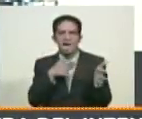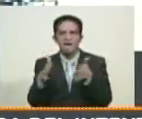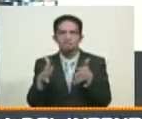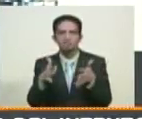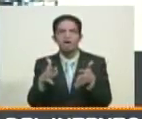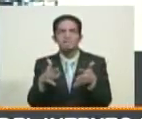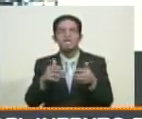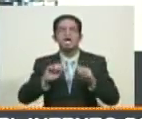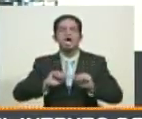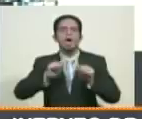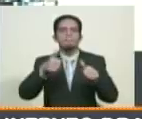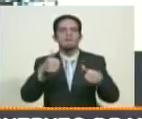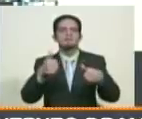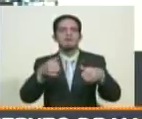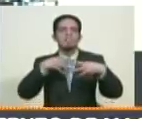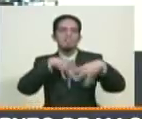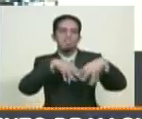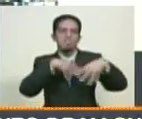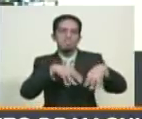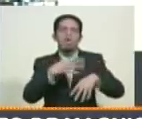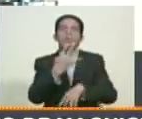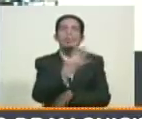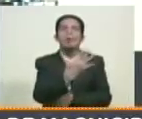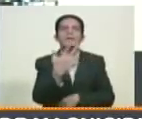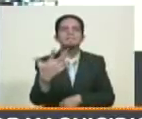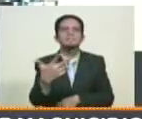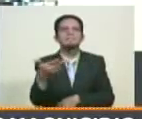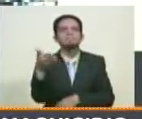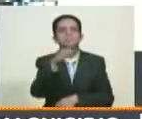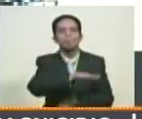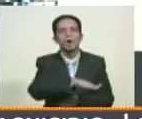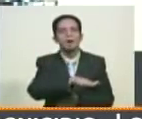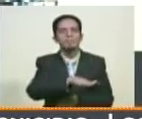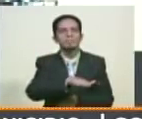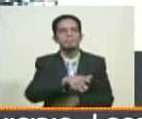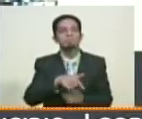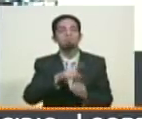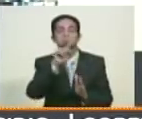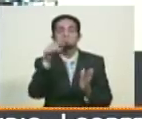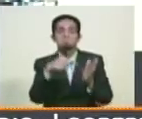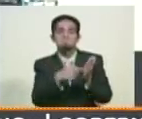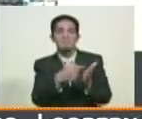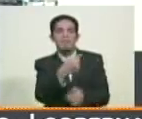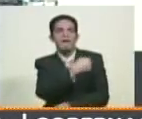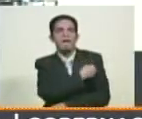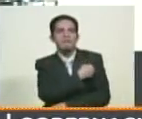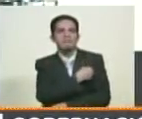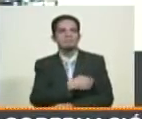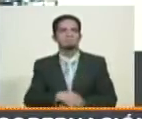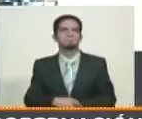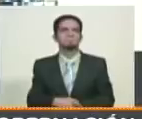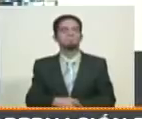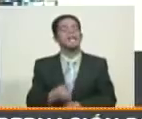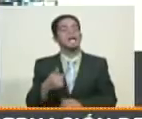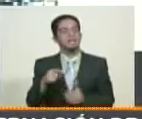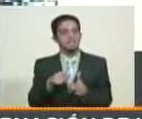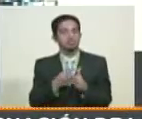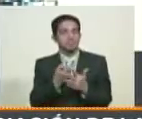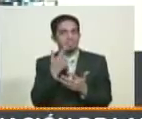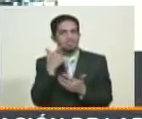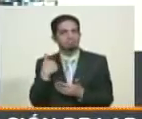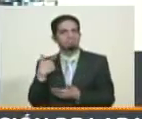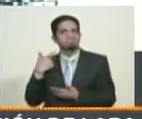trágico de 43 muertos y aproximadamente 1000 heridos. Tengo que hablar de este contexto